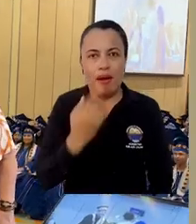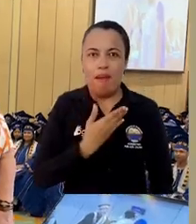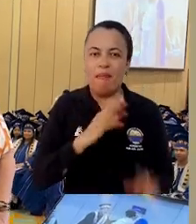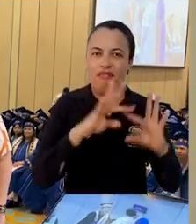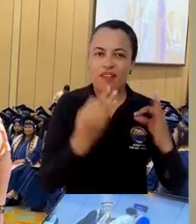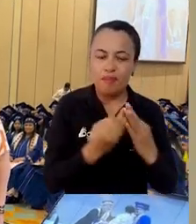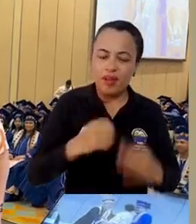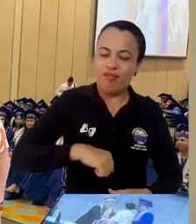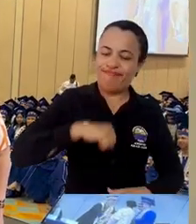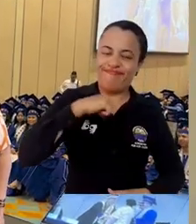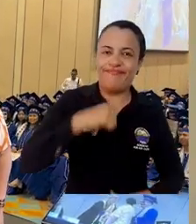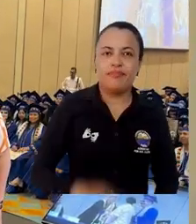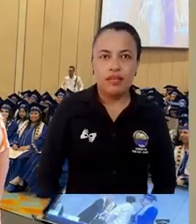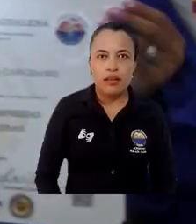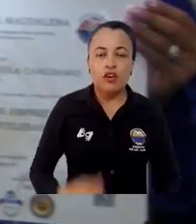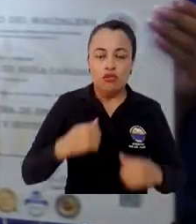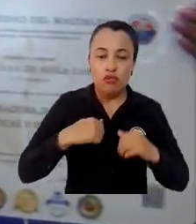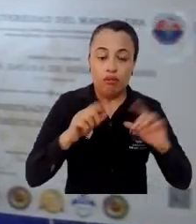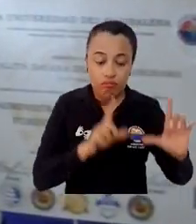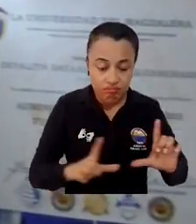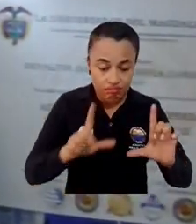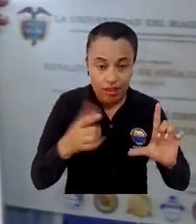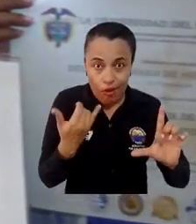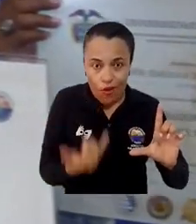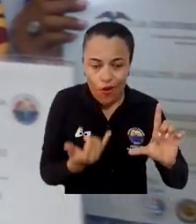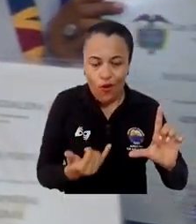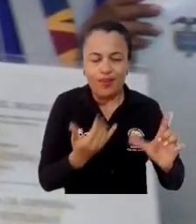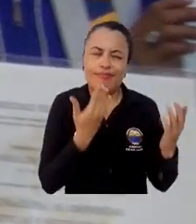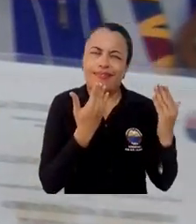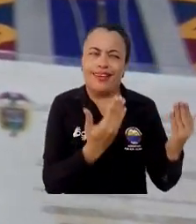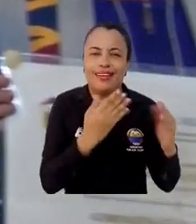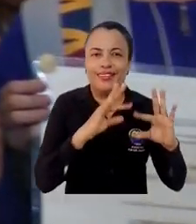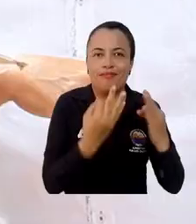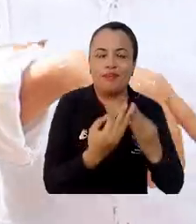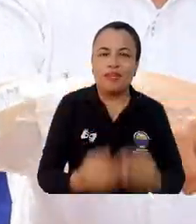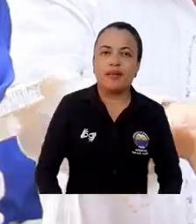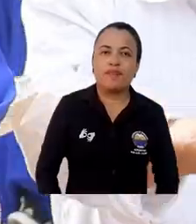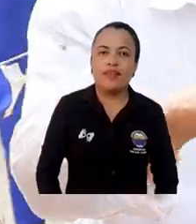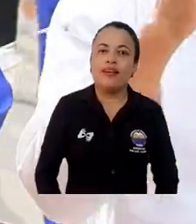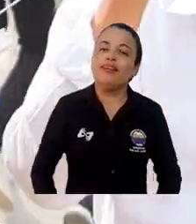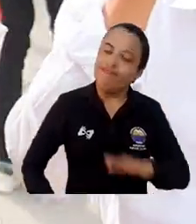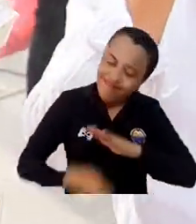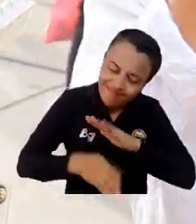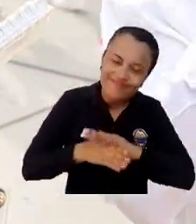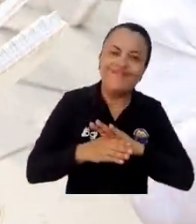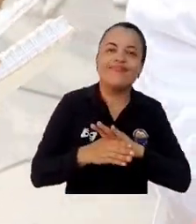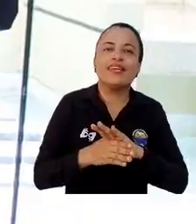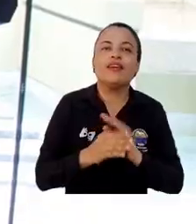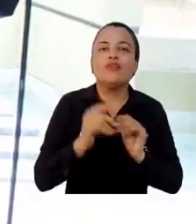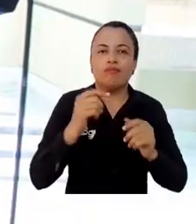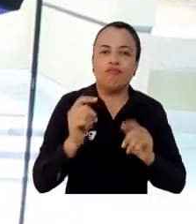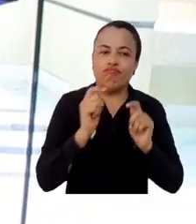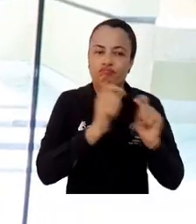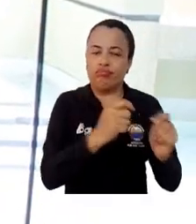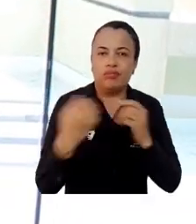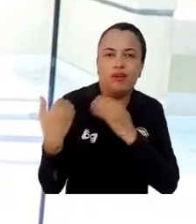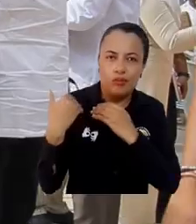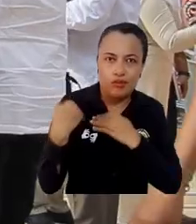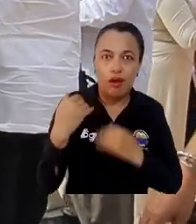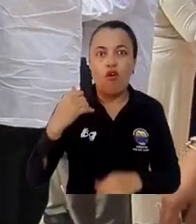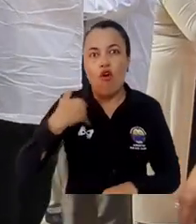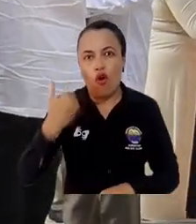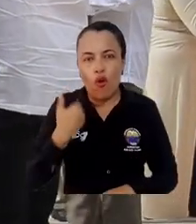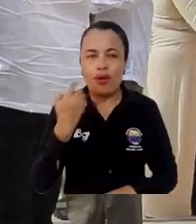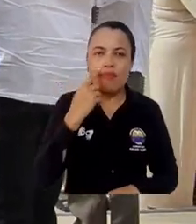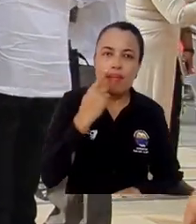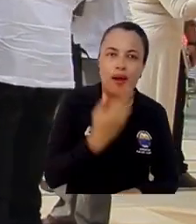mis padres, hacer orgullosa a mi familia. Recibo este título dándole gracias a ellos. Vamos por más. Esta es la visión de los